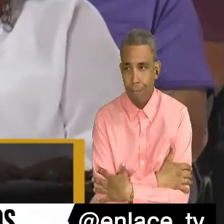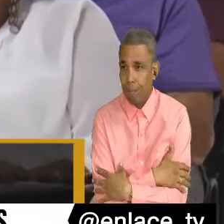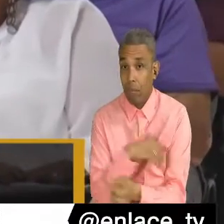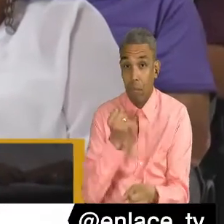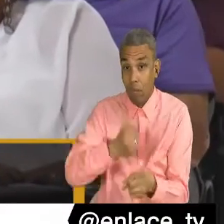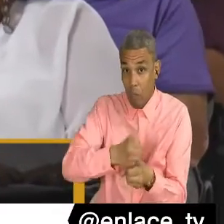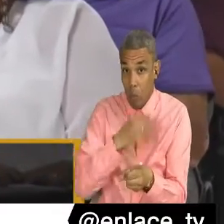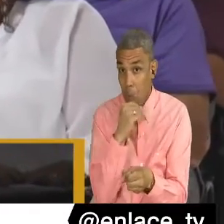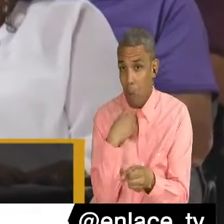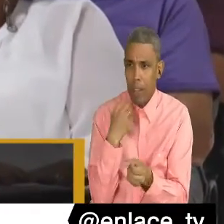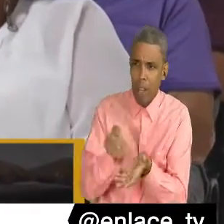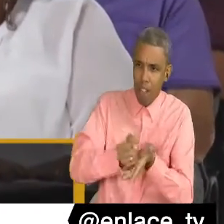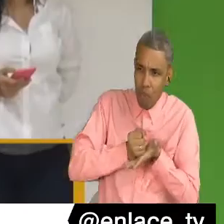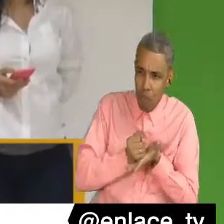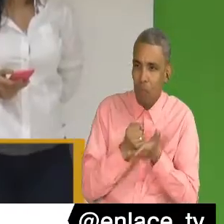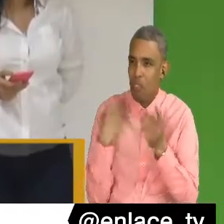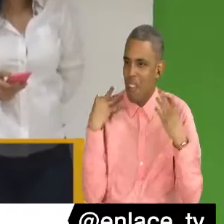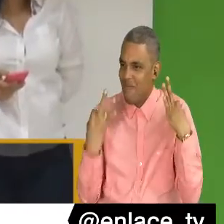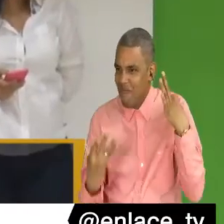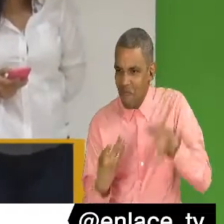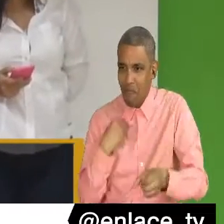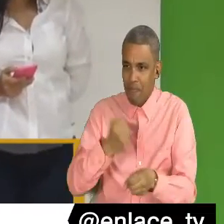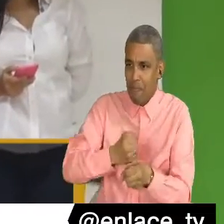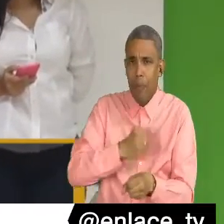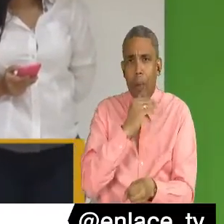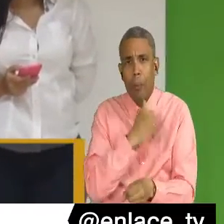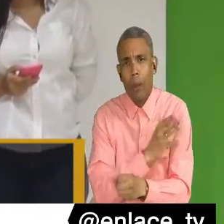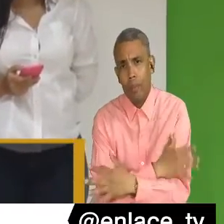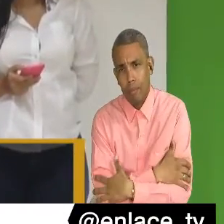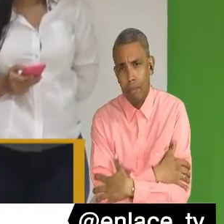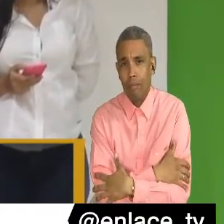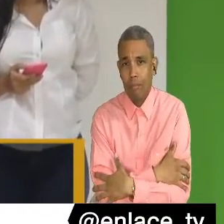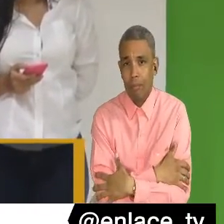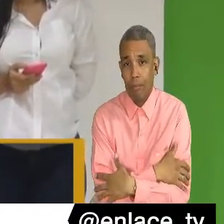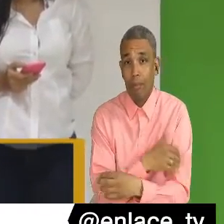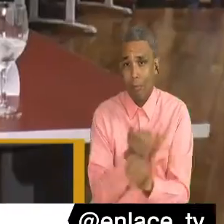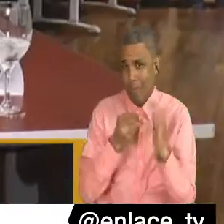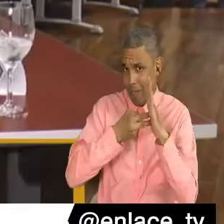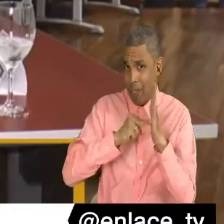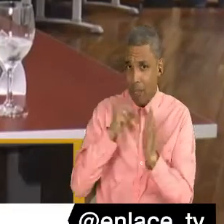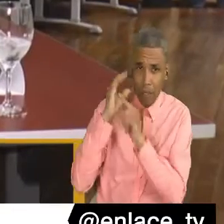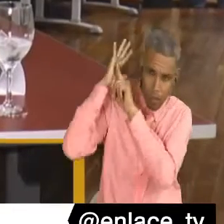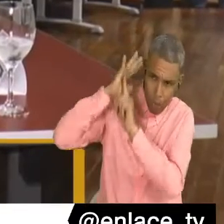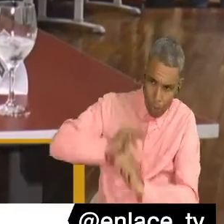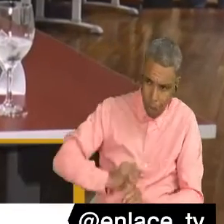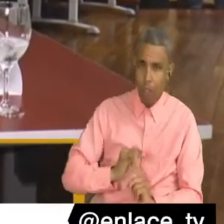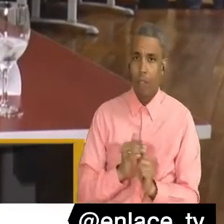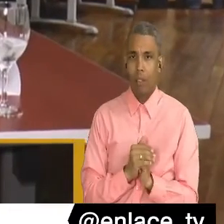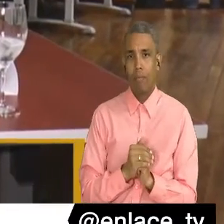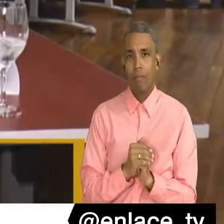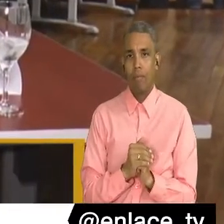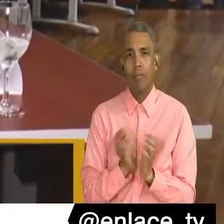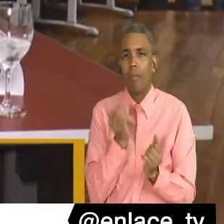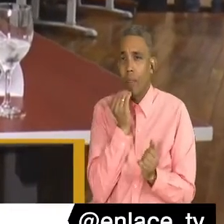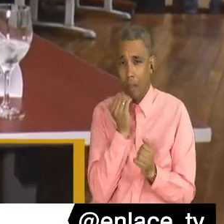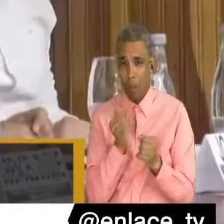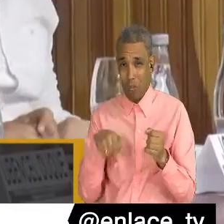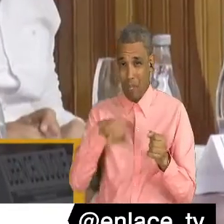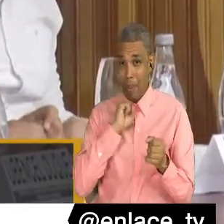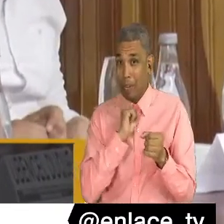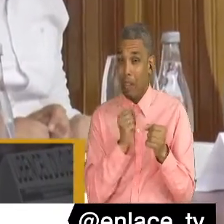gente. Entonces, aquí en Barranca hay los dos factores. Uno, que son los áreas rurales que todavía tienen